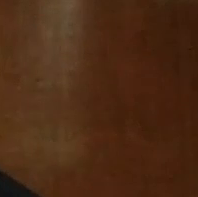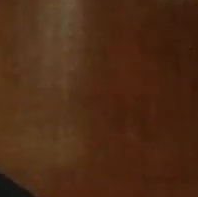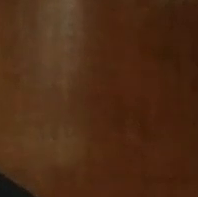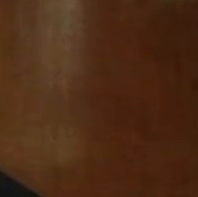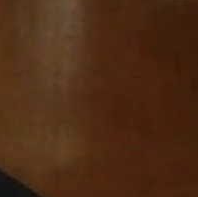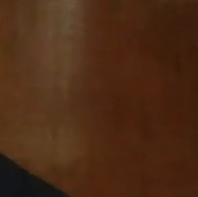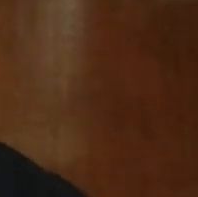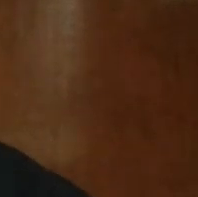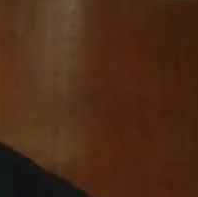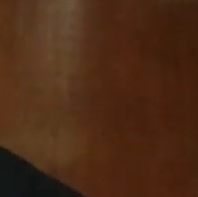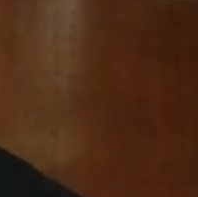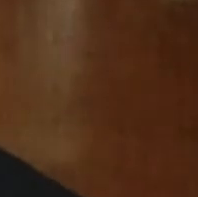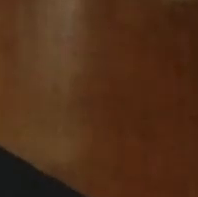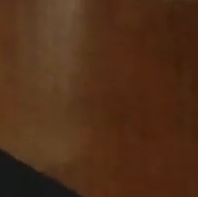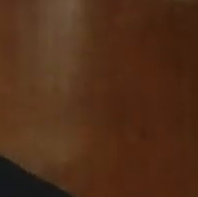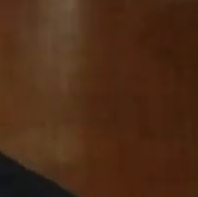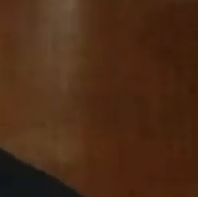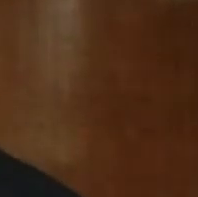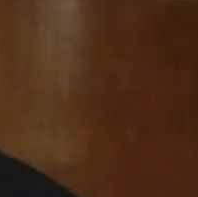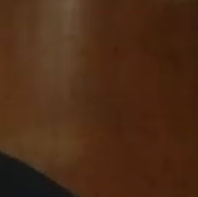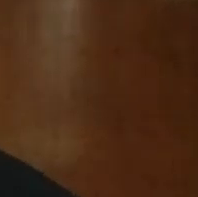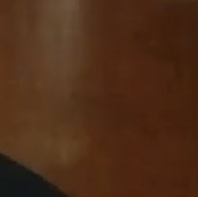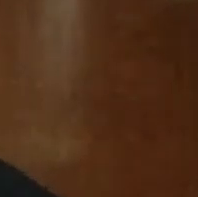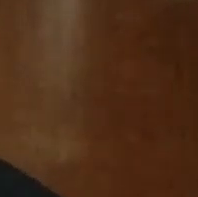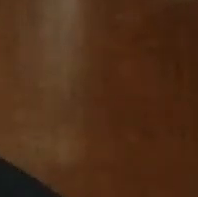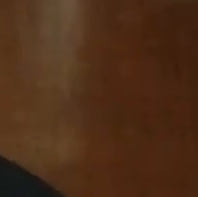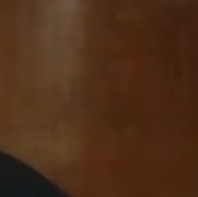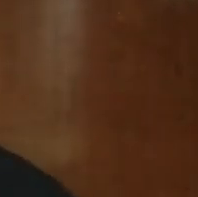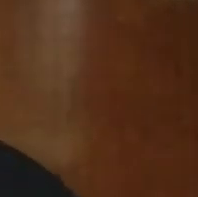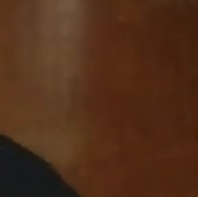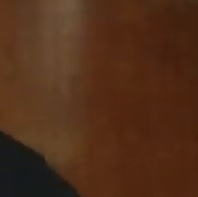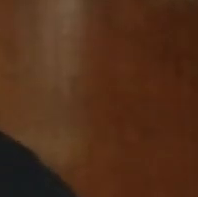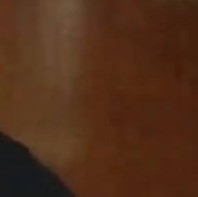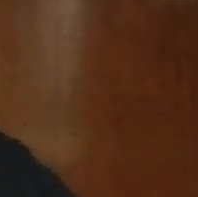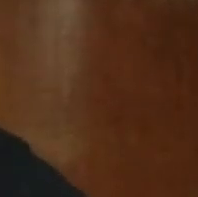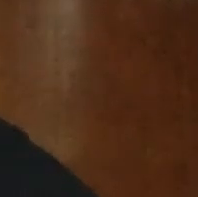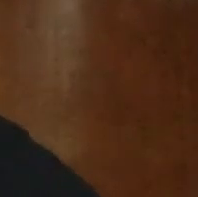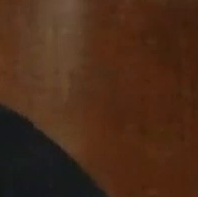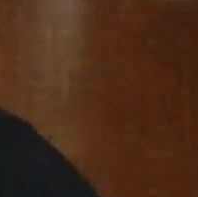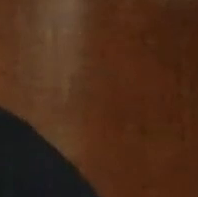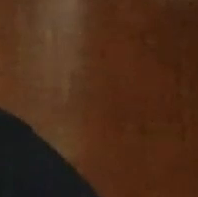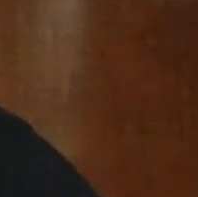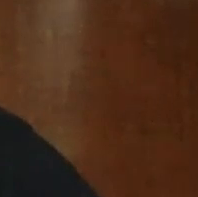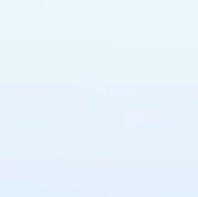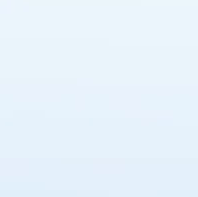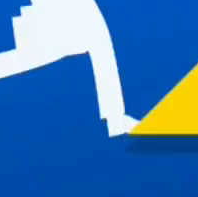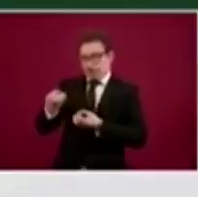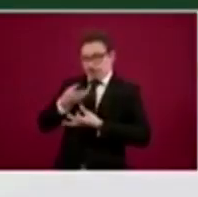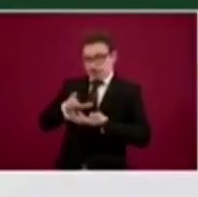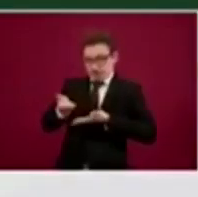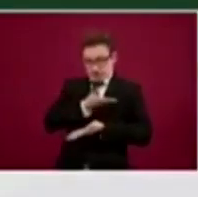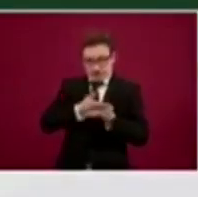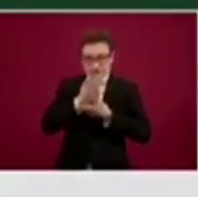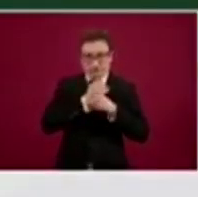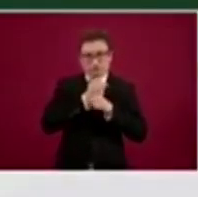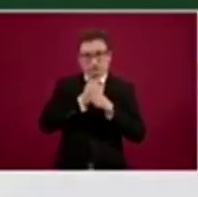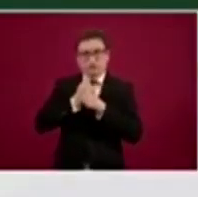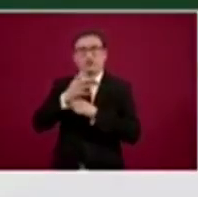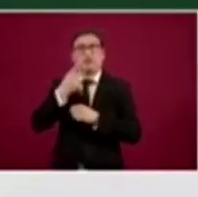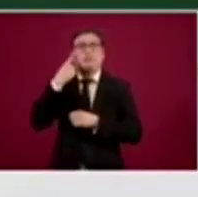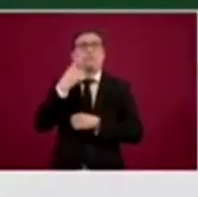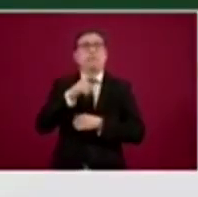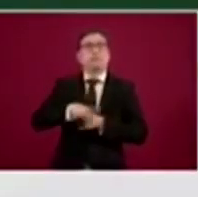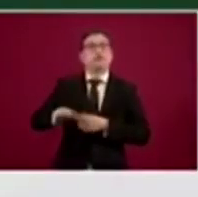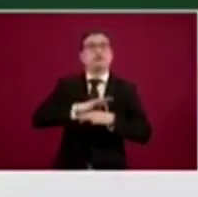la estrategia que tenemos electrónica desde la app CDMX, intentamos incorporar un módulo para que la gente